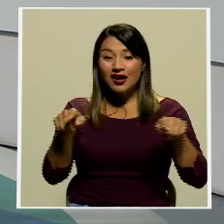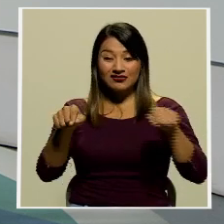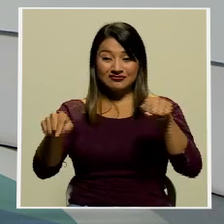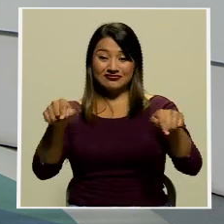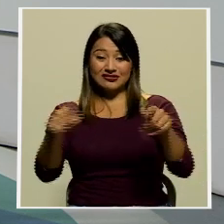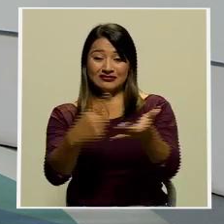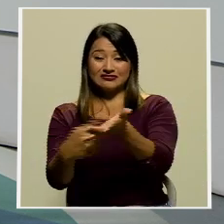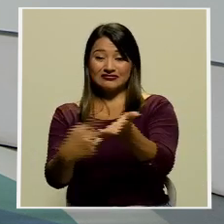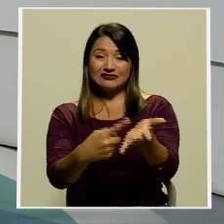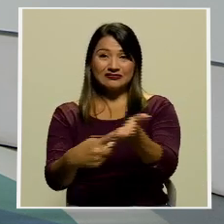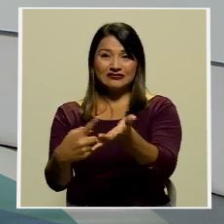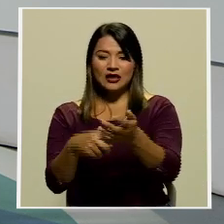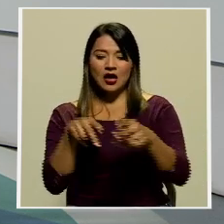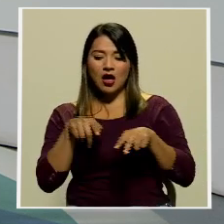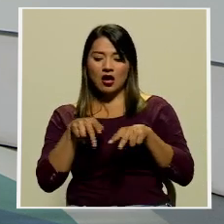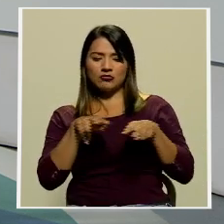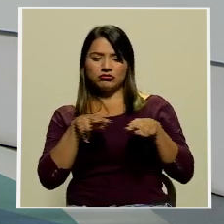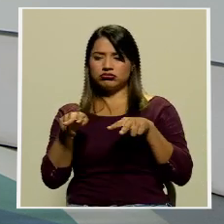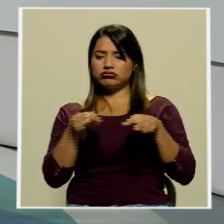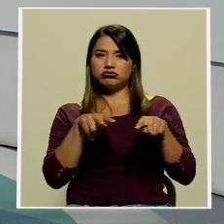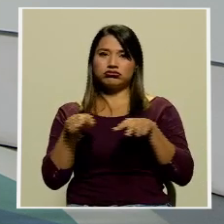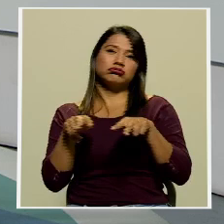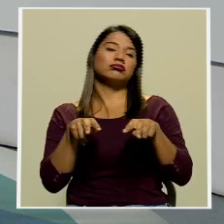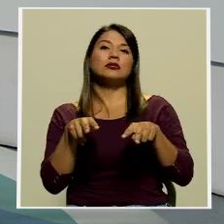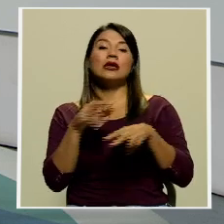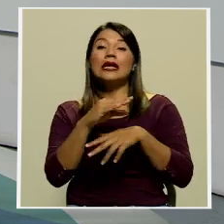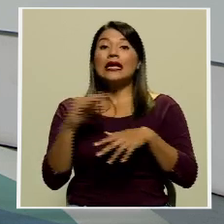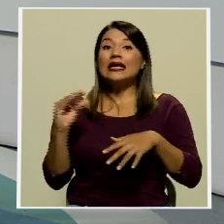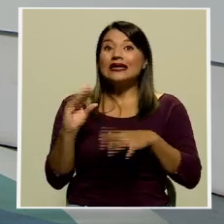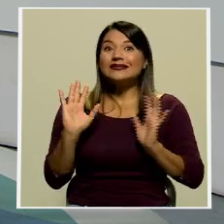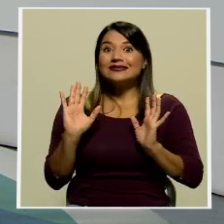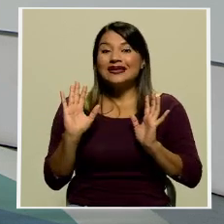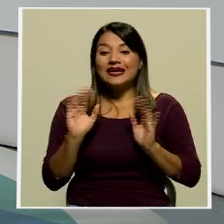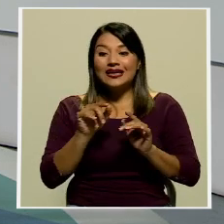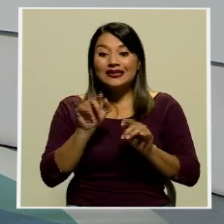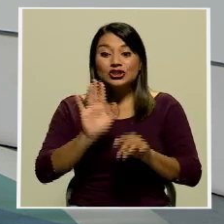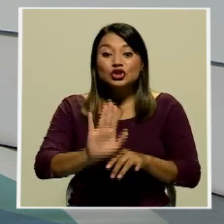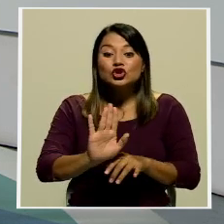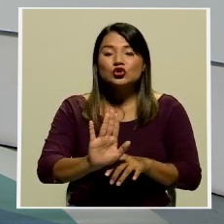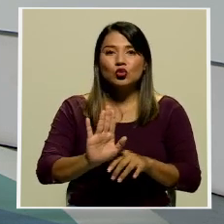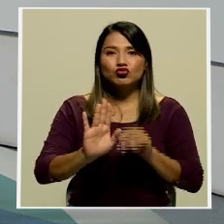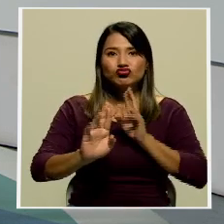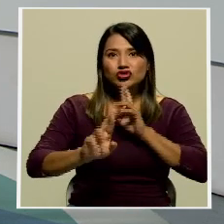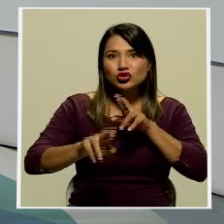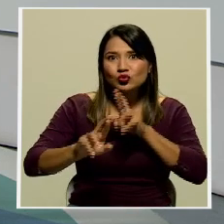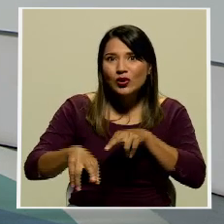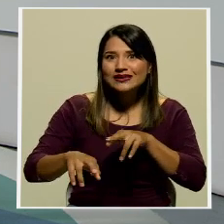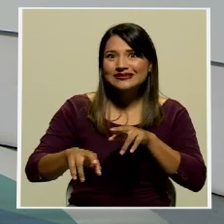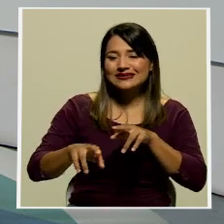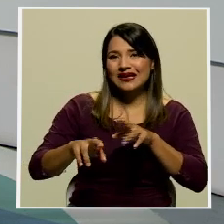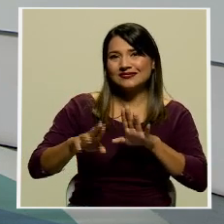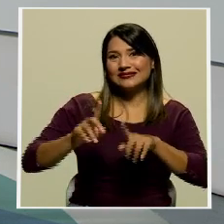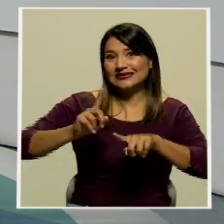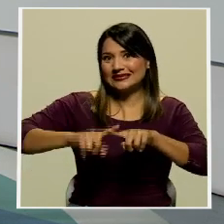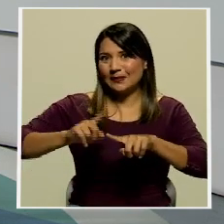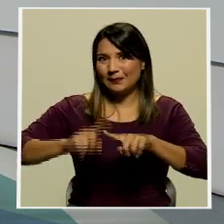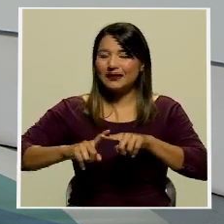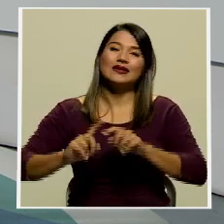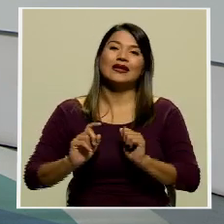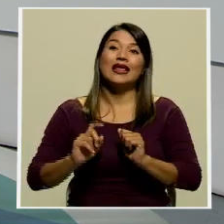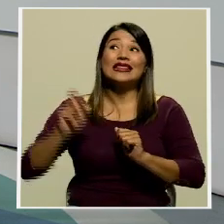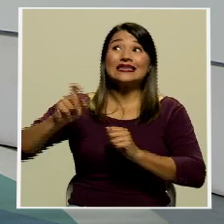a ser las señales que se envíen hacia el mercado financiero internacional, en donde necesitamos, además del dinero del